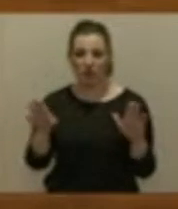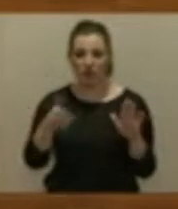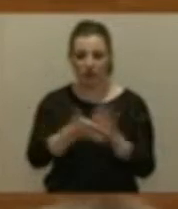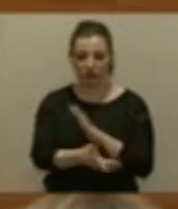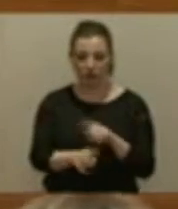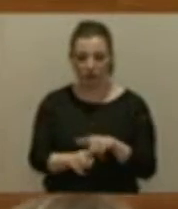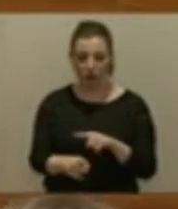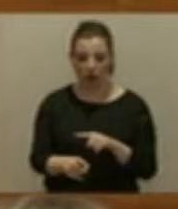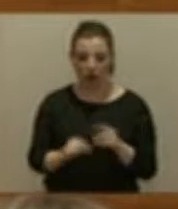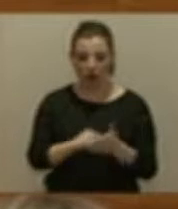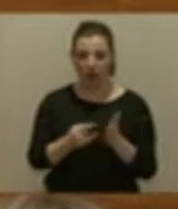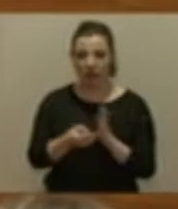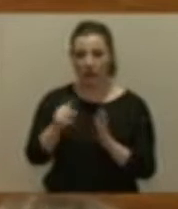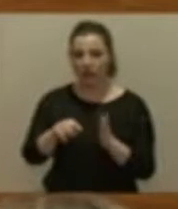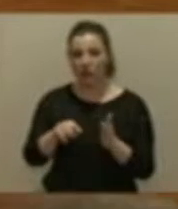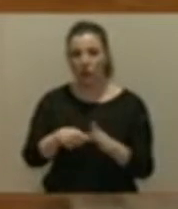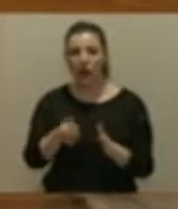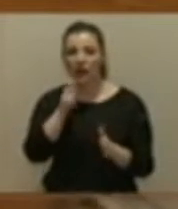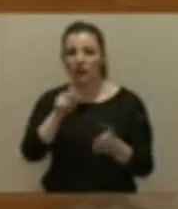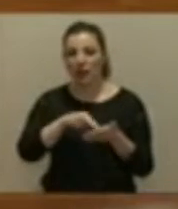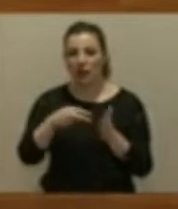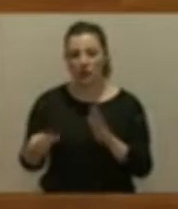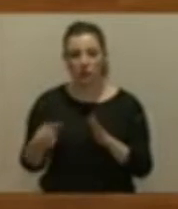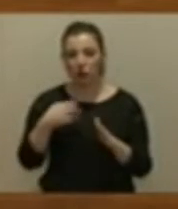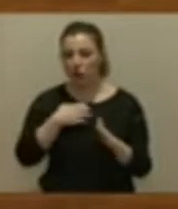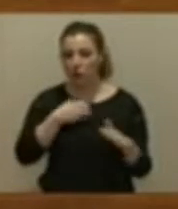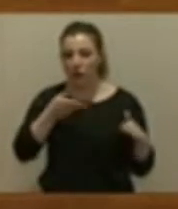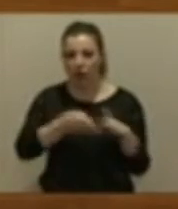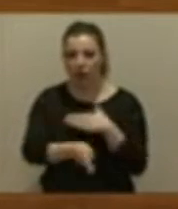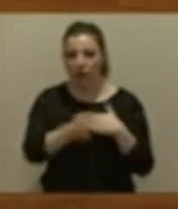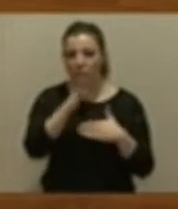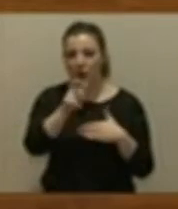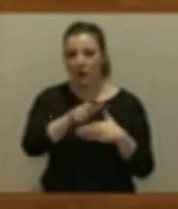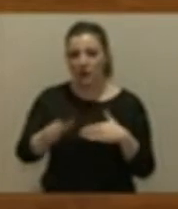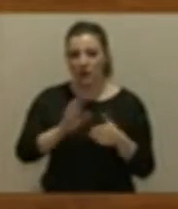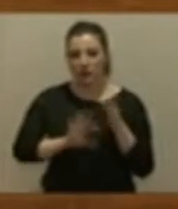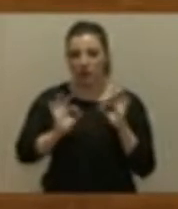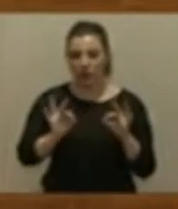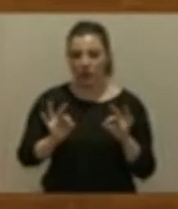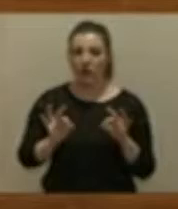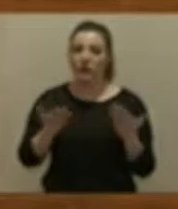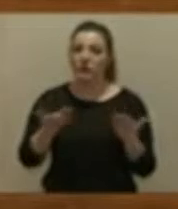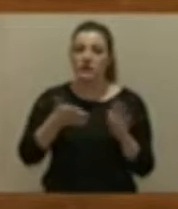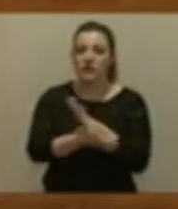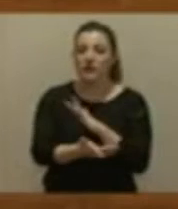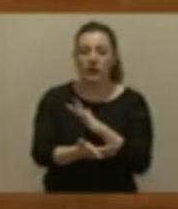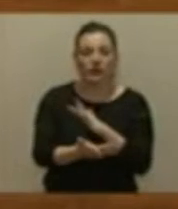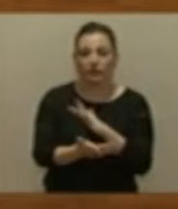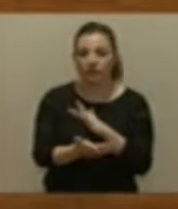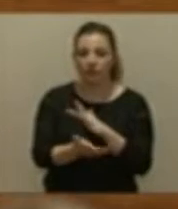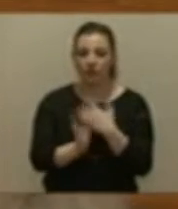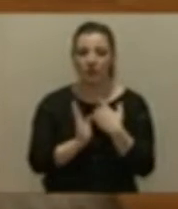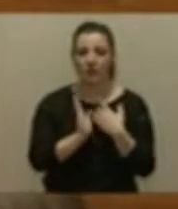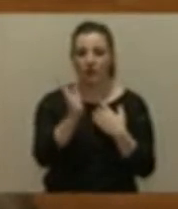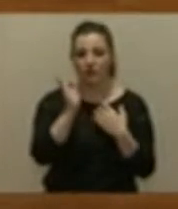compleja trama de técnicas y tecnicismos inasequibles para personas sin formación específica, lo que excluye de facto a la